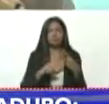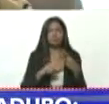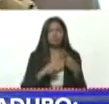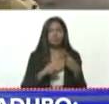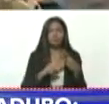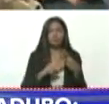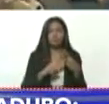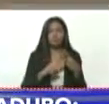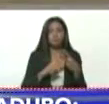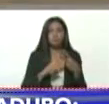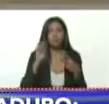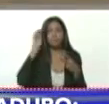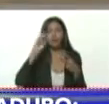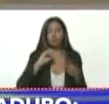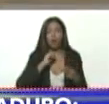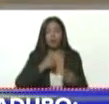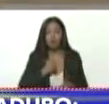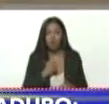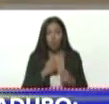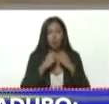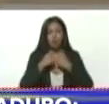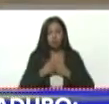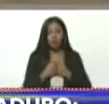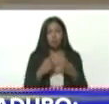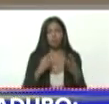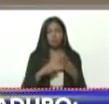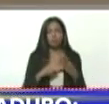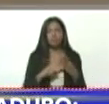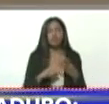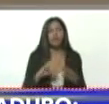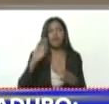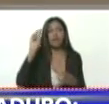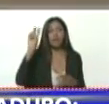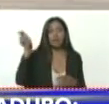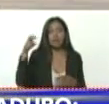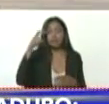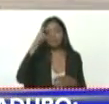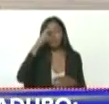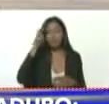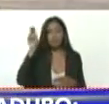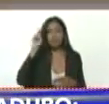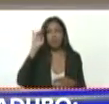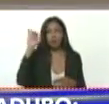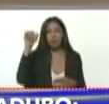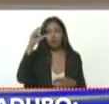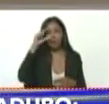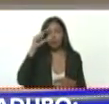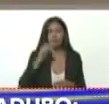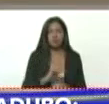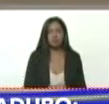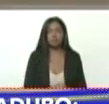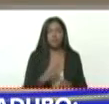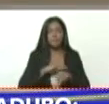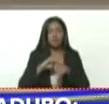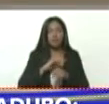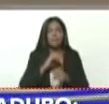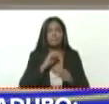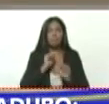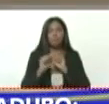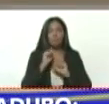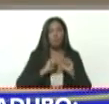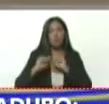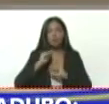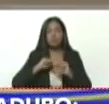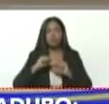maestro Aristóbulo Turis, el canciller Jorge Arriaza, la ministra de Movimientos Sociales